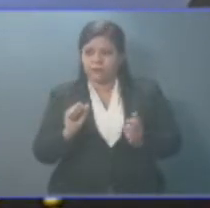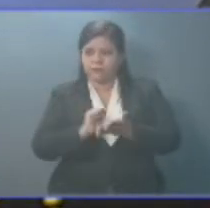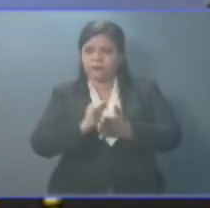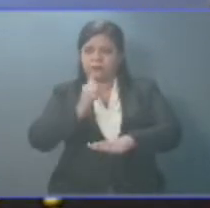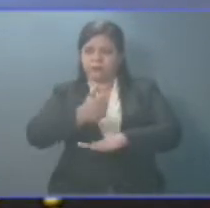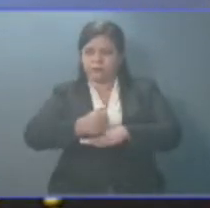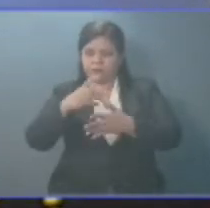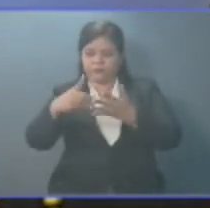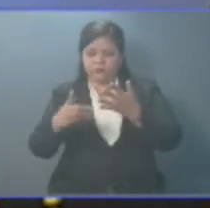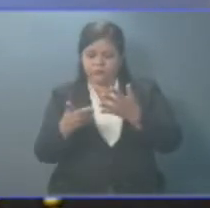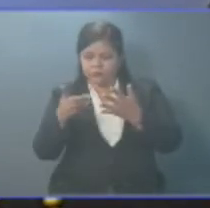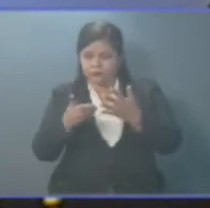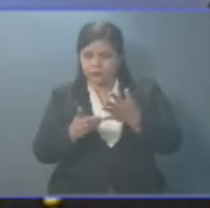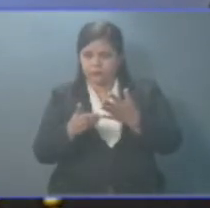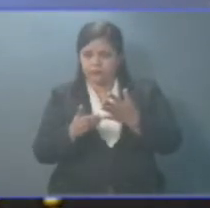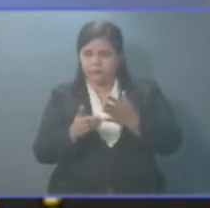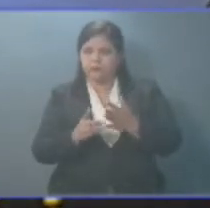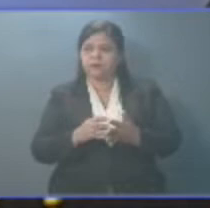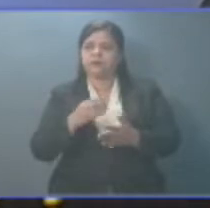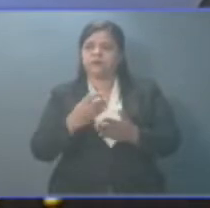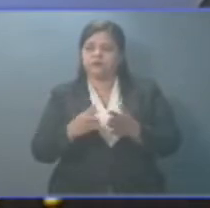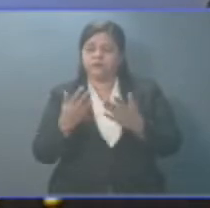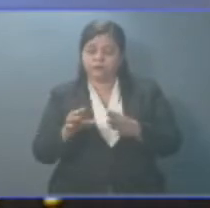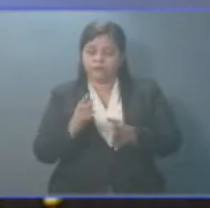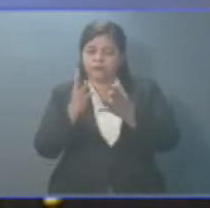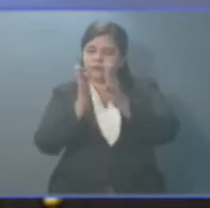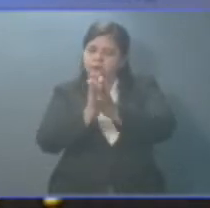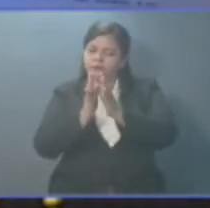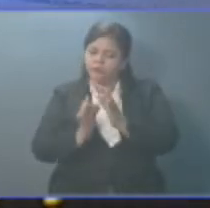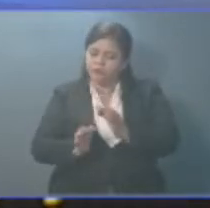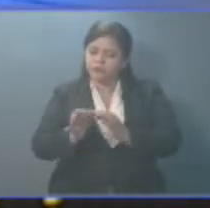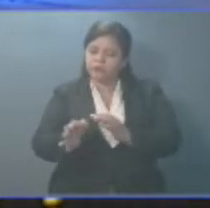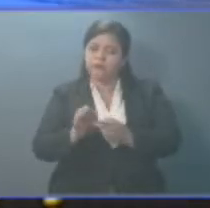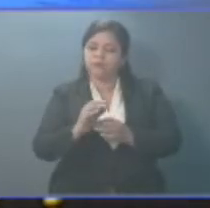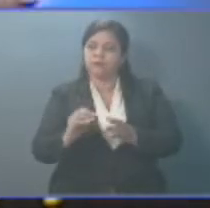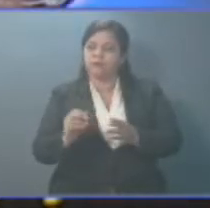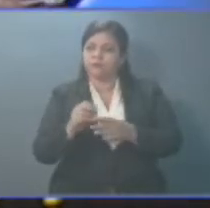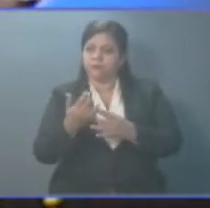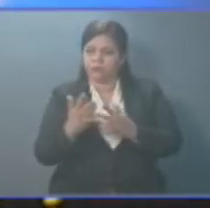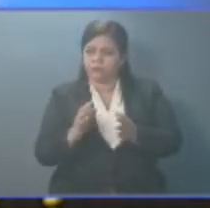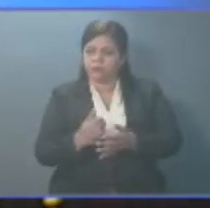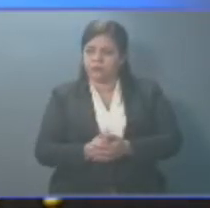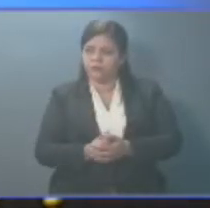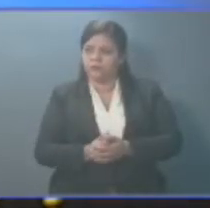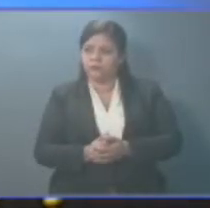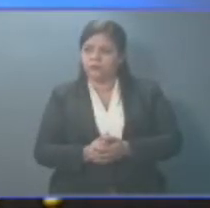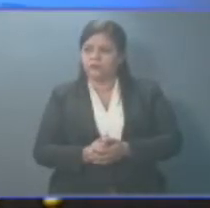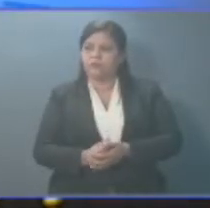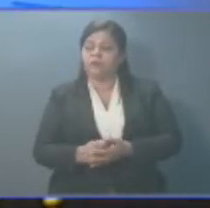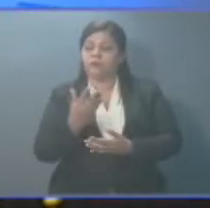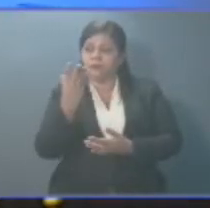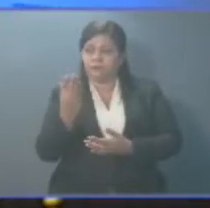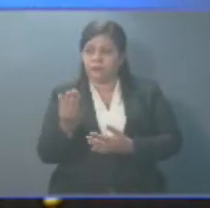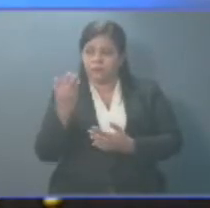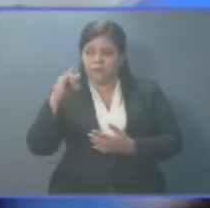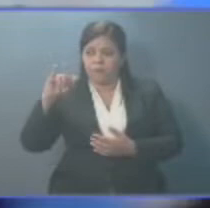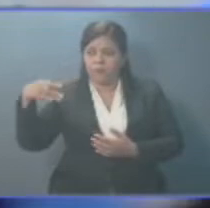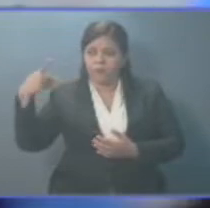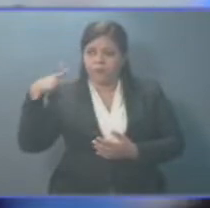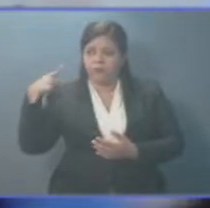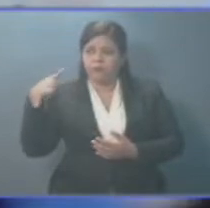decreto transitorio de prórroga de vigencia de credenciales de la Junta